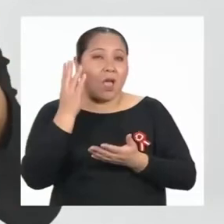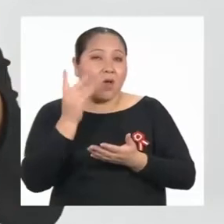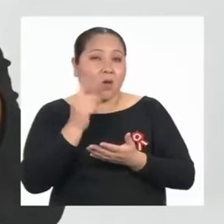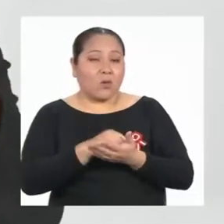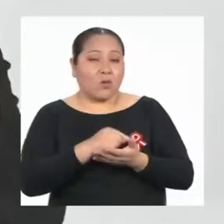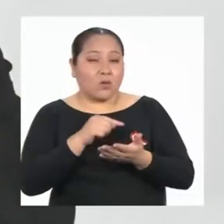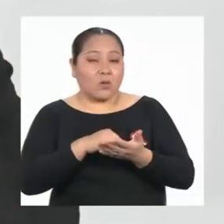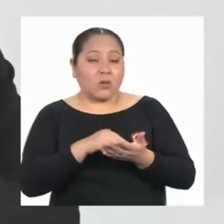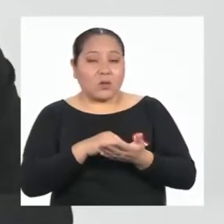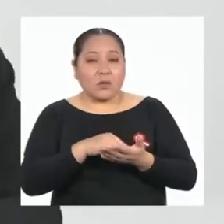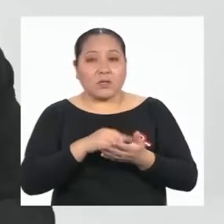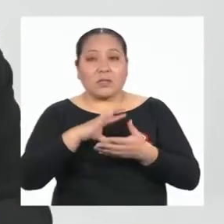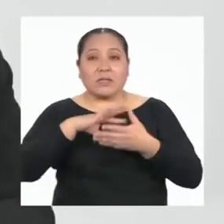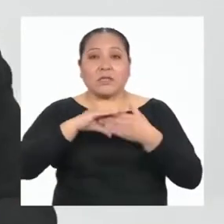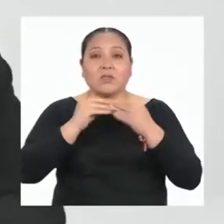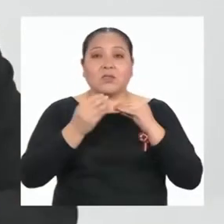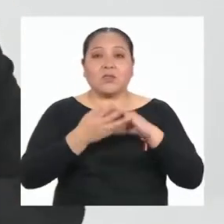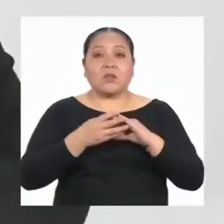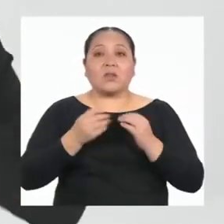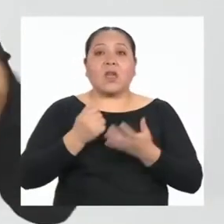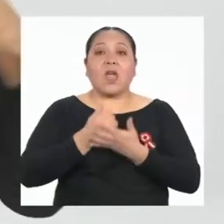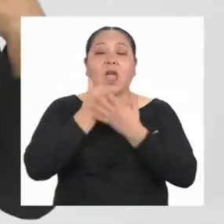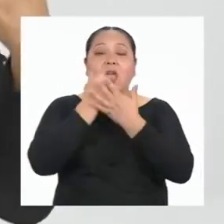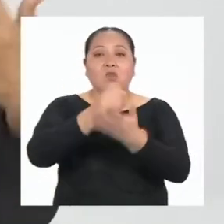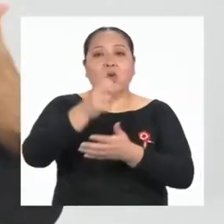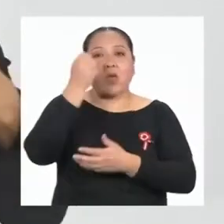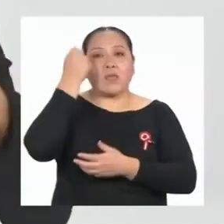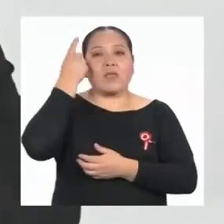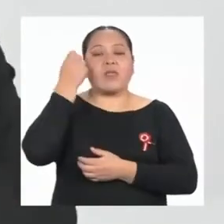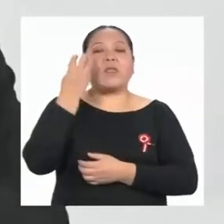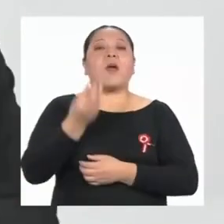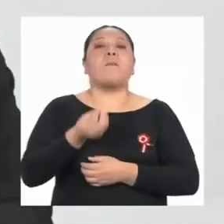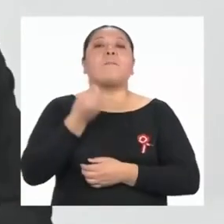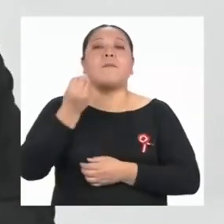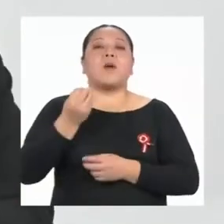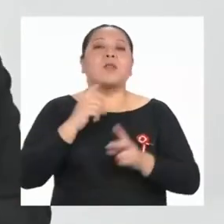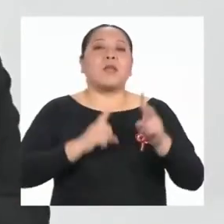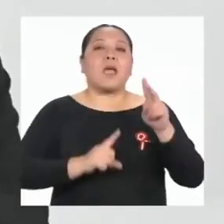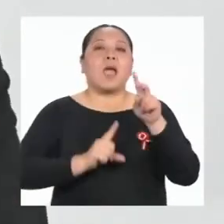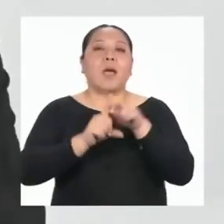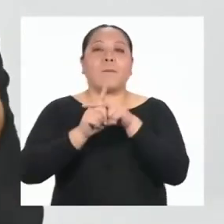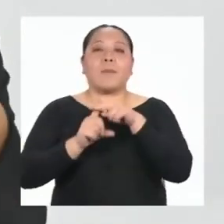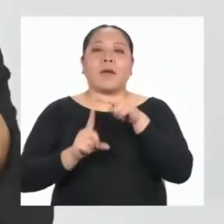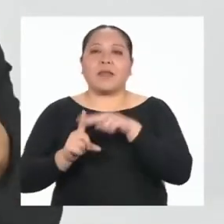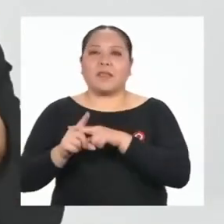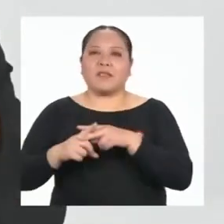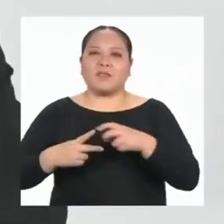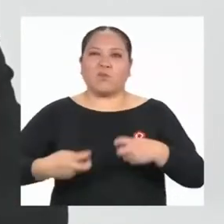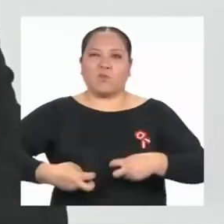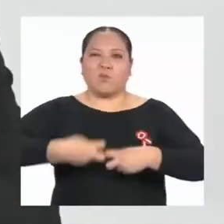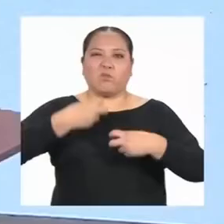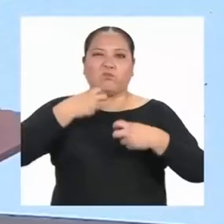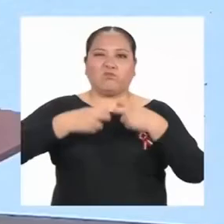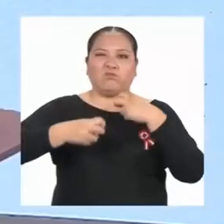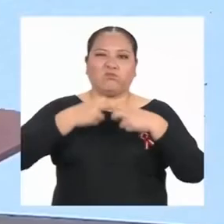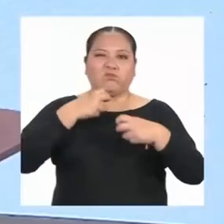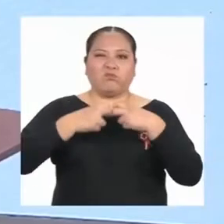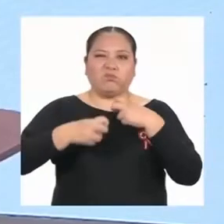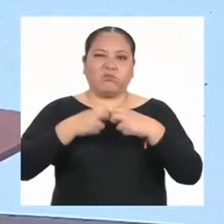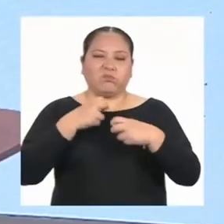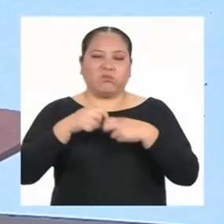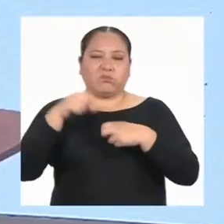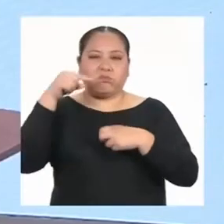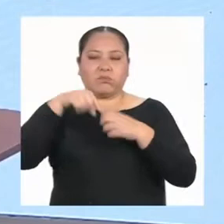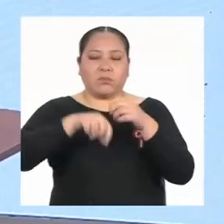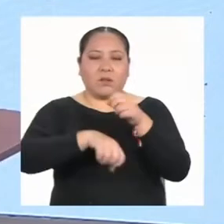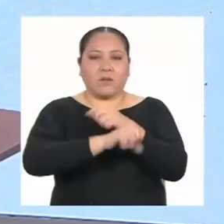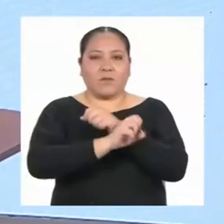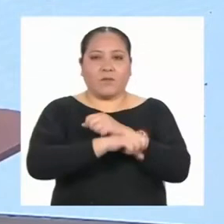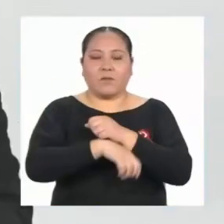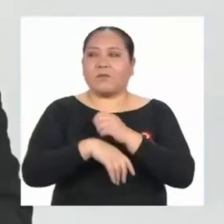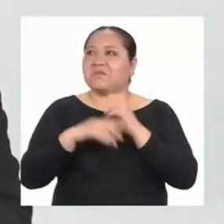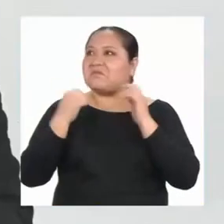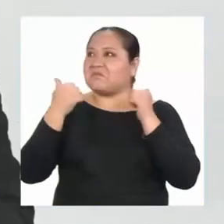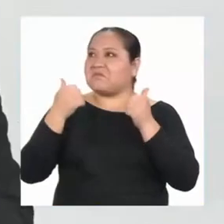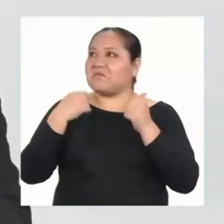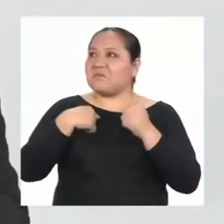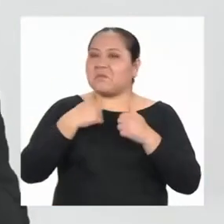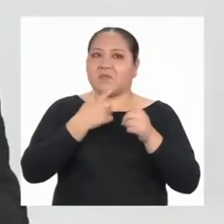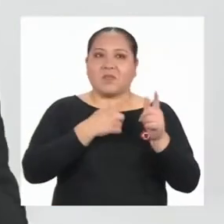nos permitan comprender mejor por qué se dan actos violentos en el fútbol. Perfecto, yo estoy